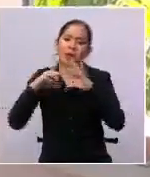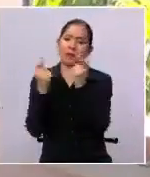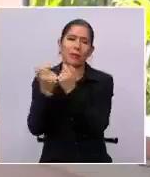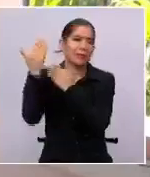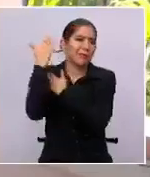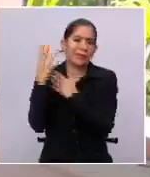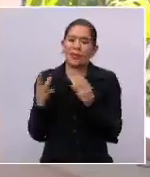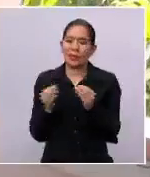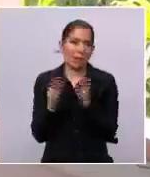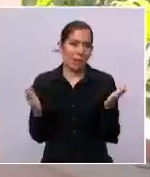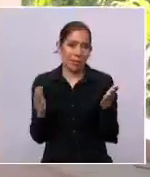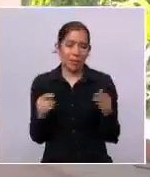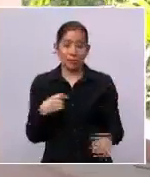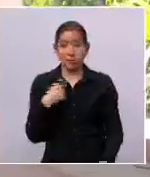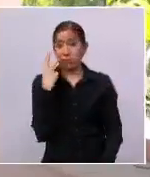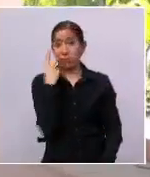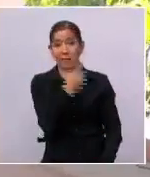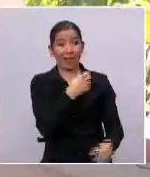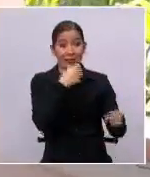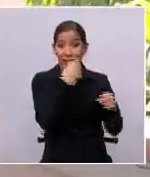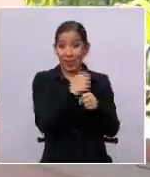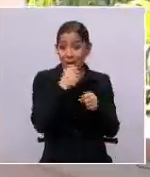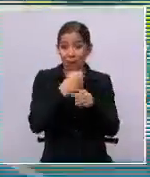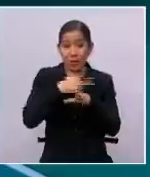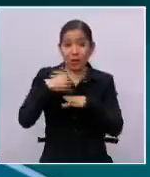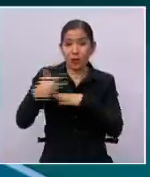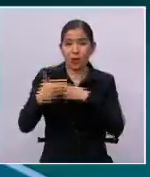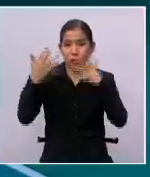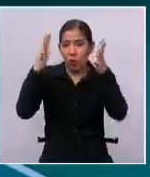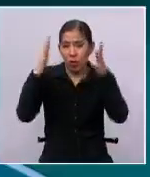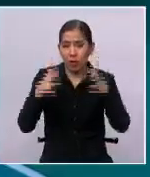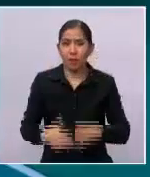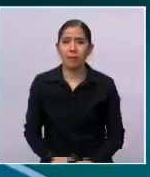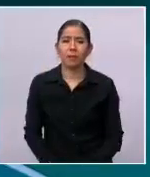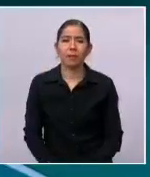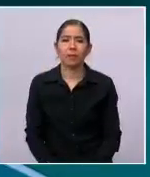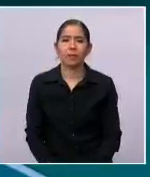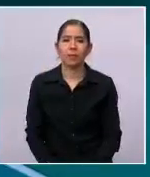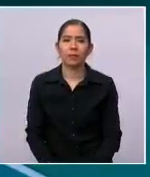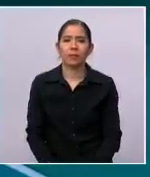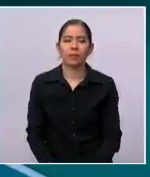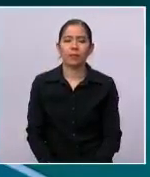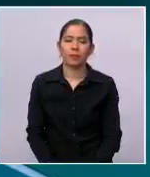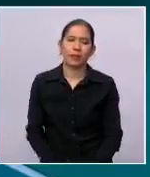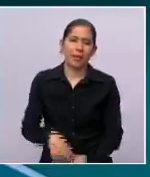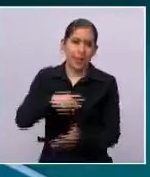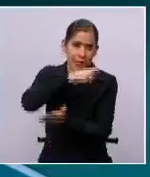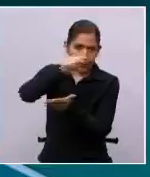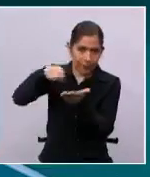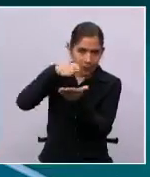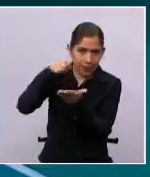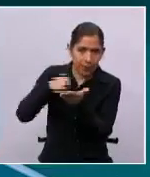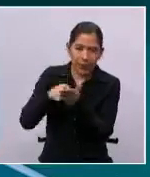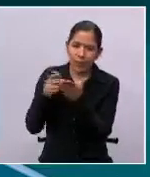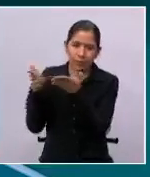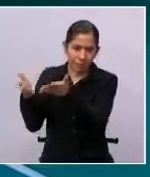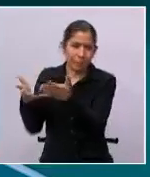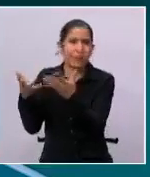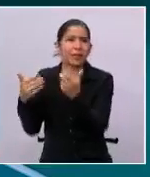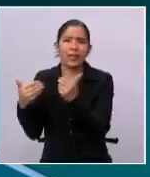Cruz y no hay gestión con resultados. Y desde Trinidad y con la finalidad de poder fortalecer lo que es el